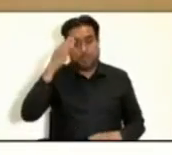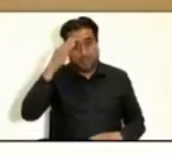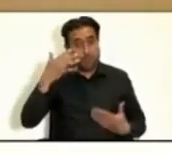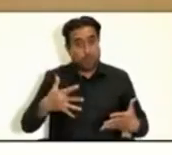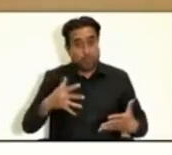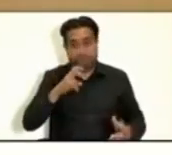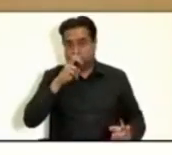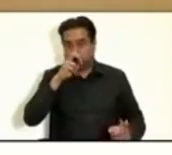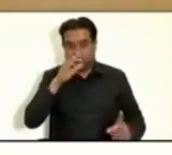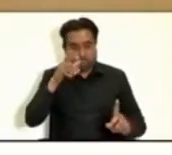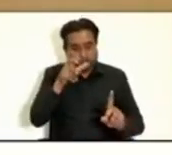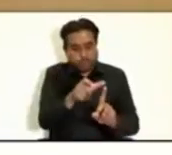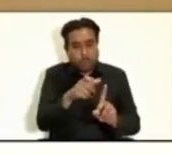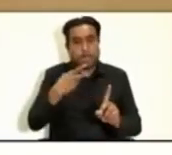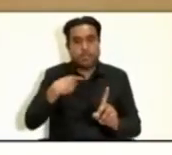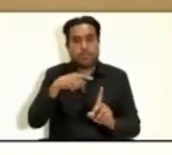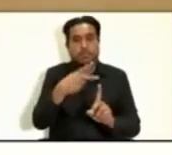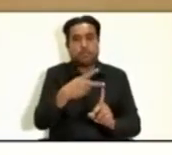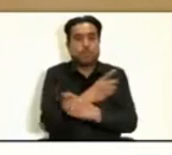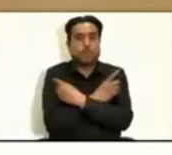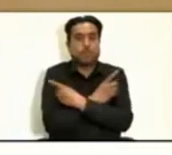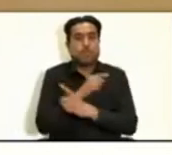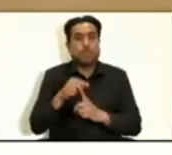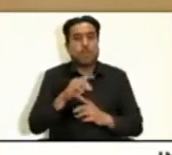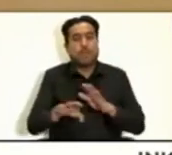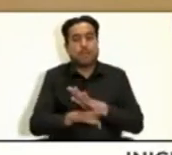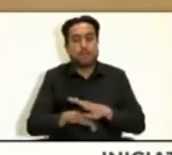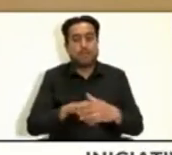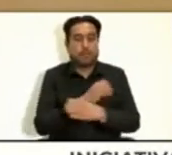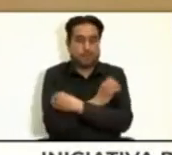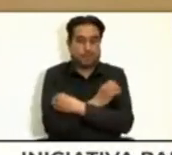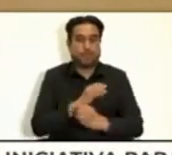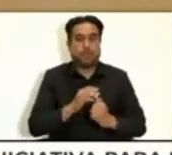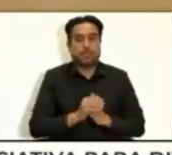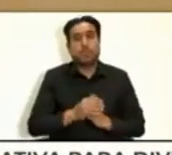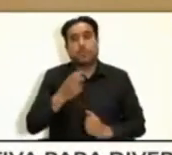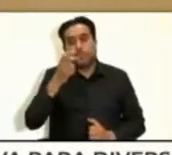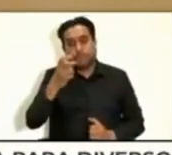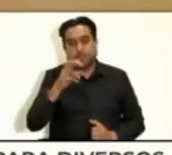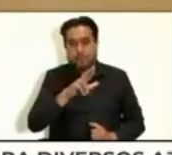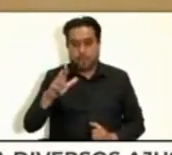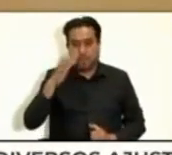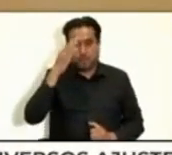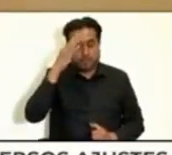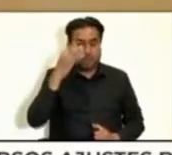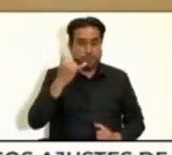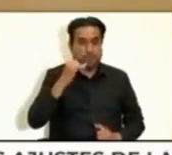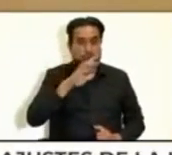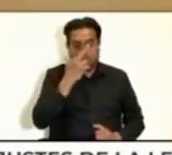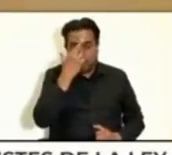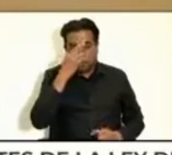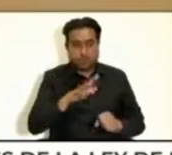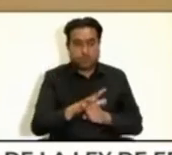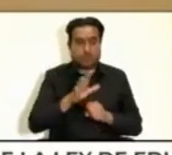dignidad humana como base de la propia educación asimismo pueden reconocerse y recordarse esfuerzos